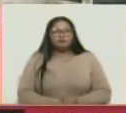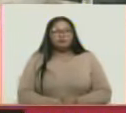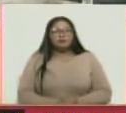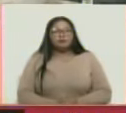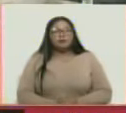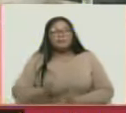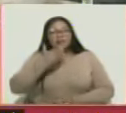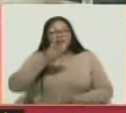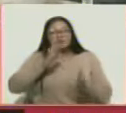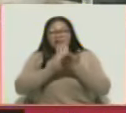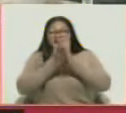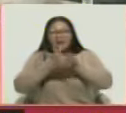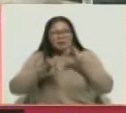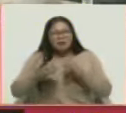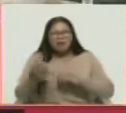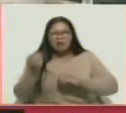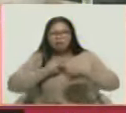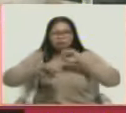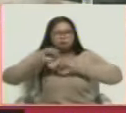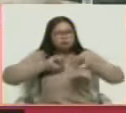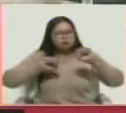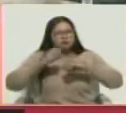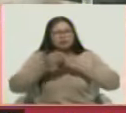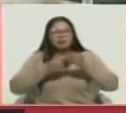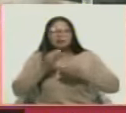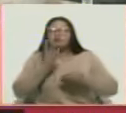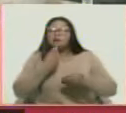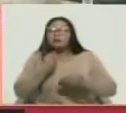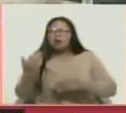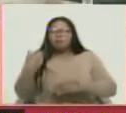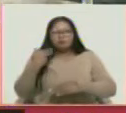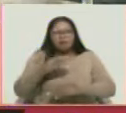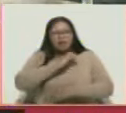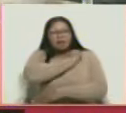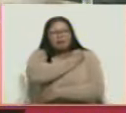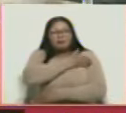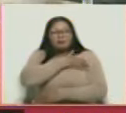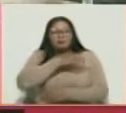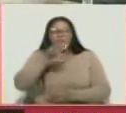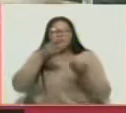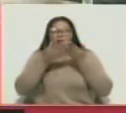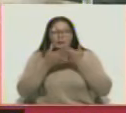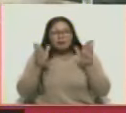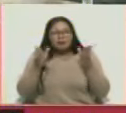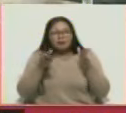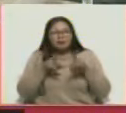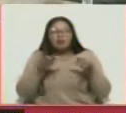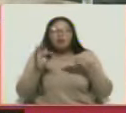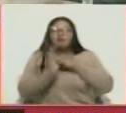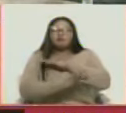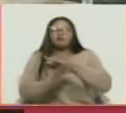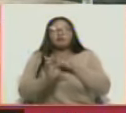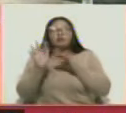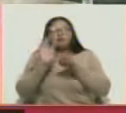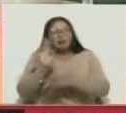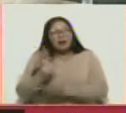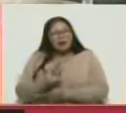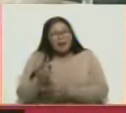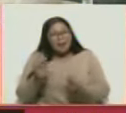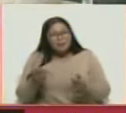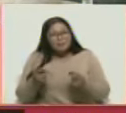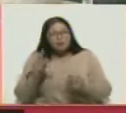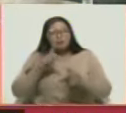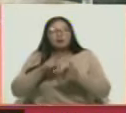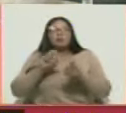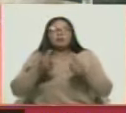exigiendo el cese al bombardeo y también la apertura de los pasos fronterizos de manera inmediata para que entra